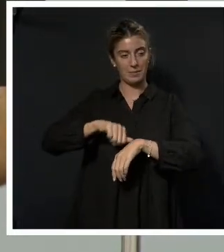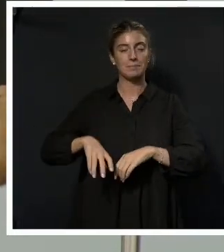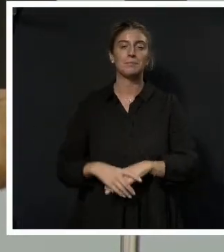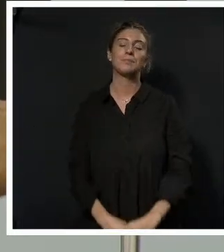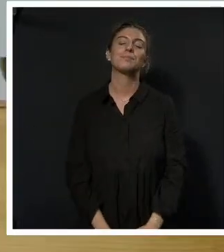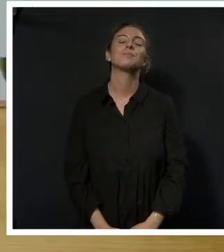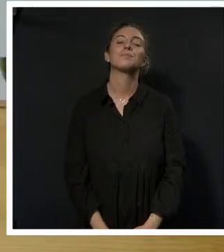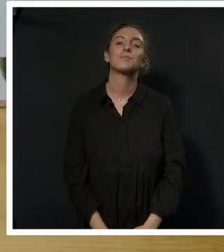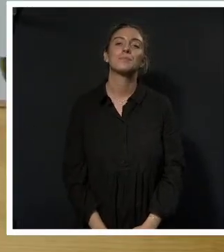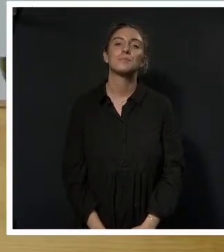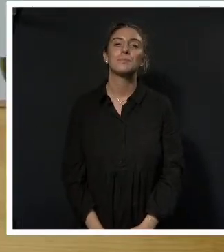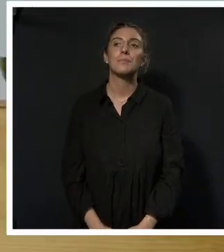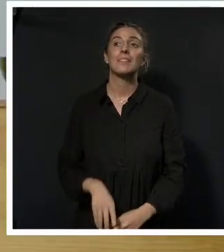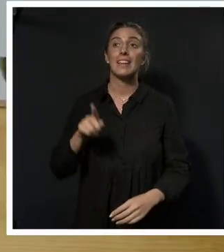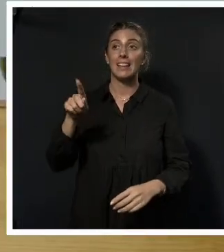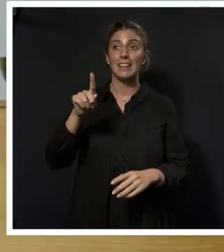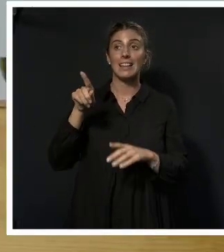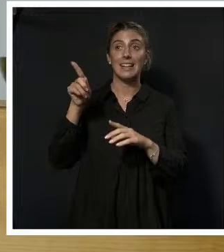amasar